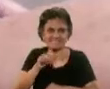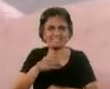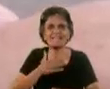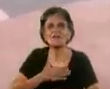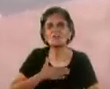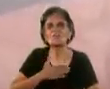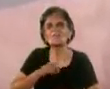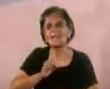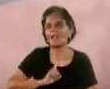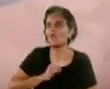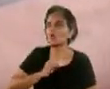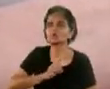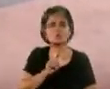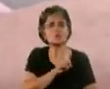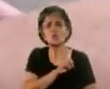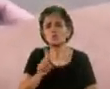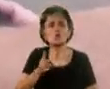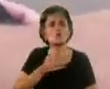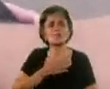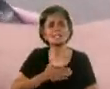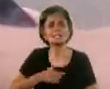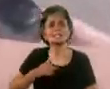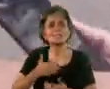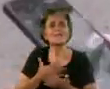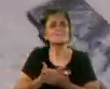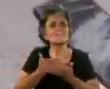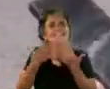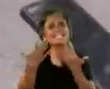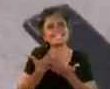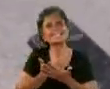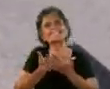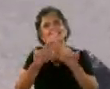Y es muy humilde y estoy feliz.